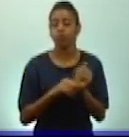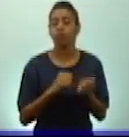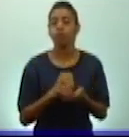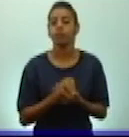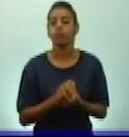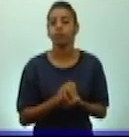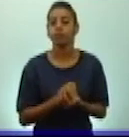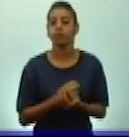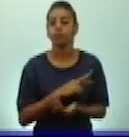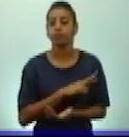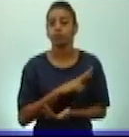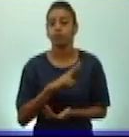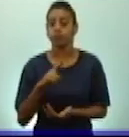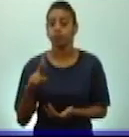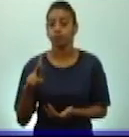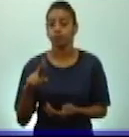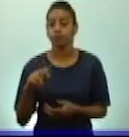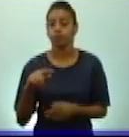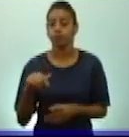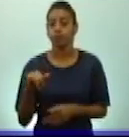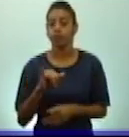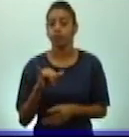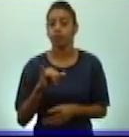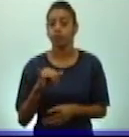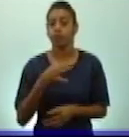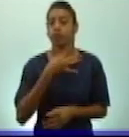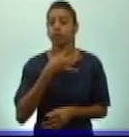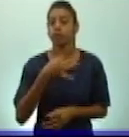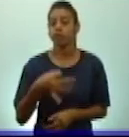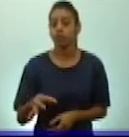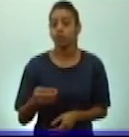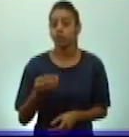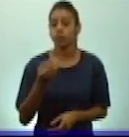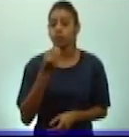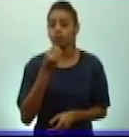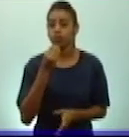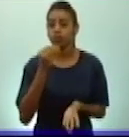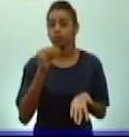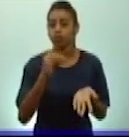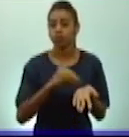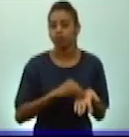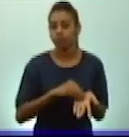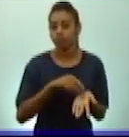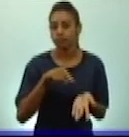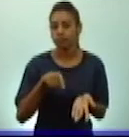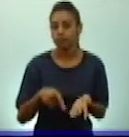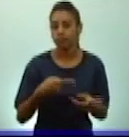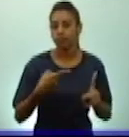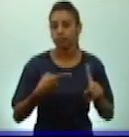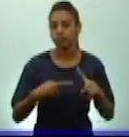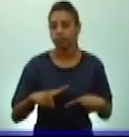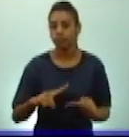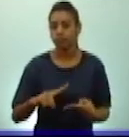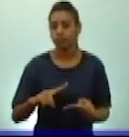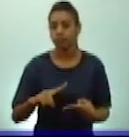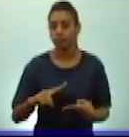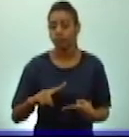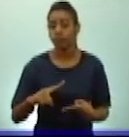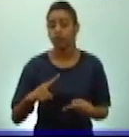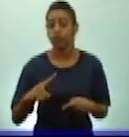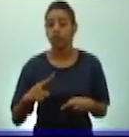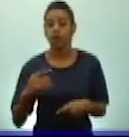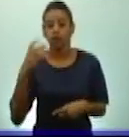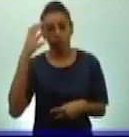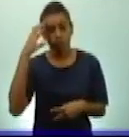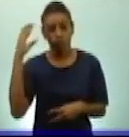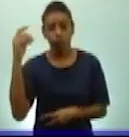revolucionario, cómo y qué ejemplos aparecen de cómo reaccionó de manera brutal la